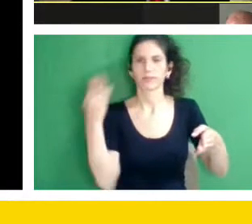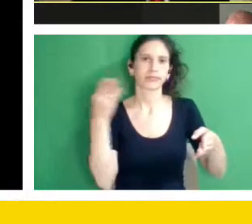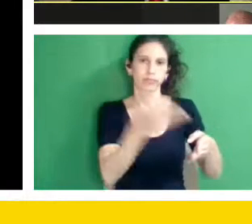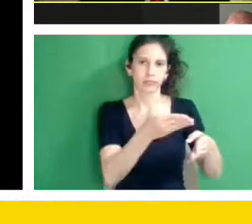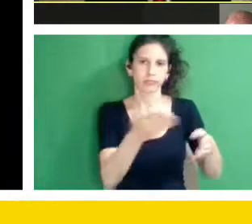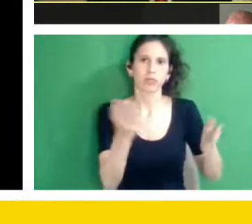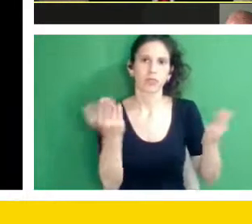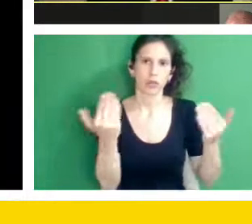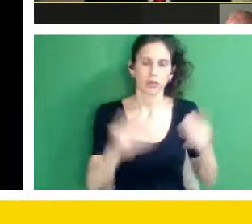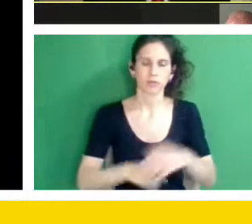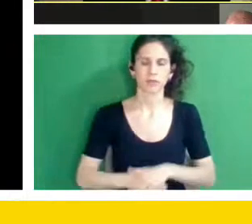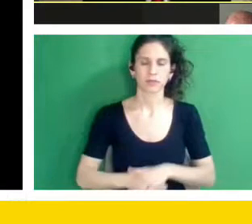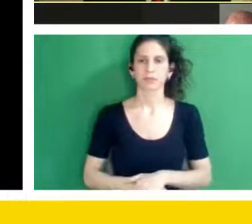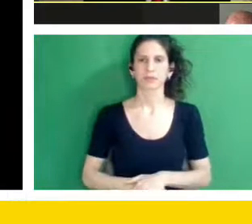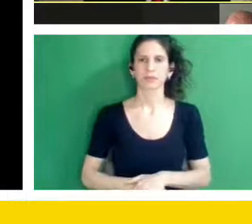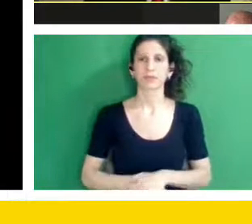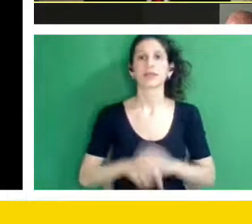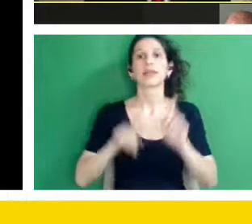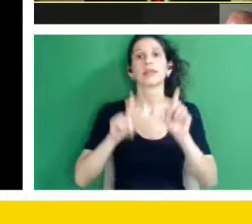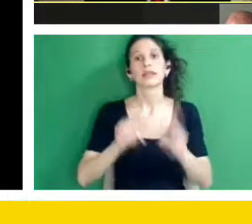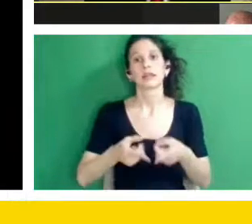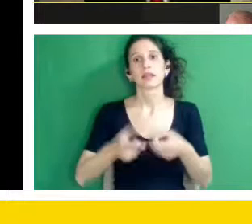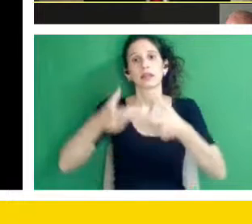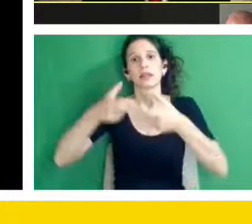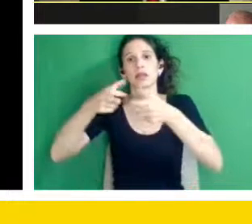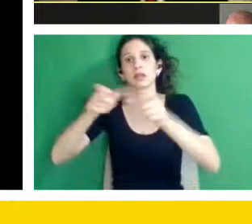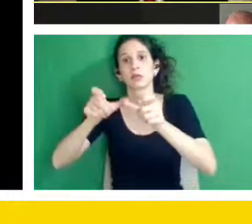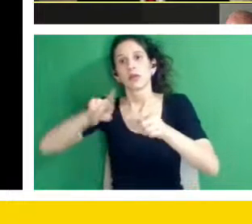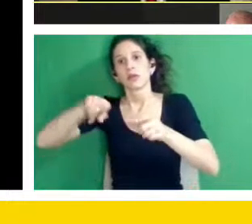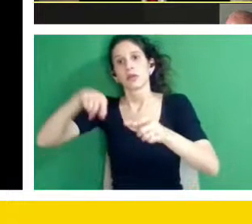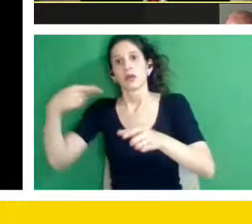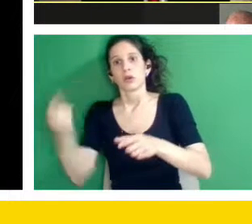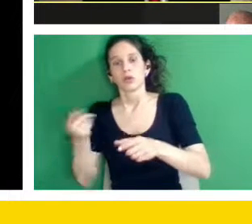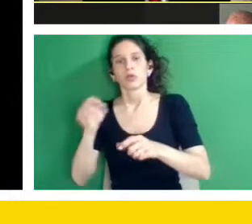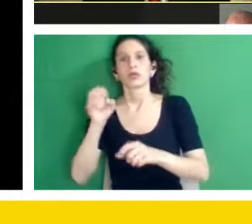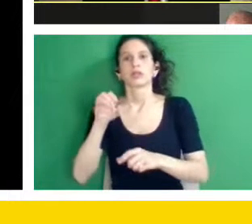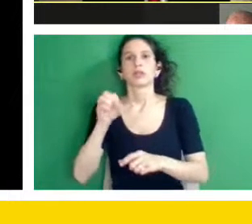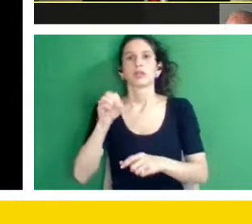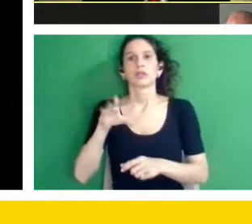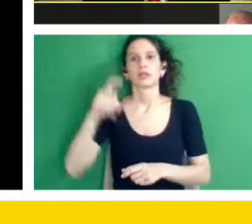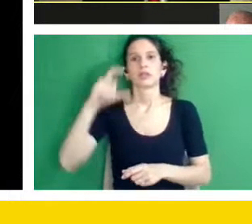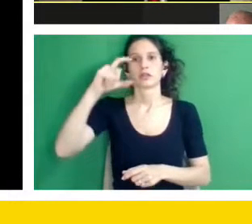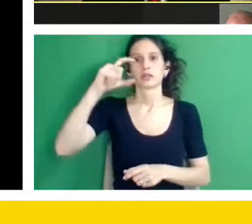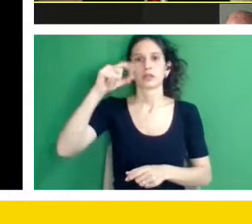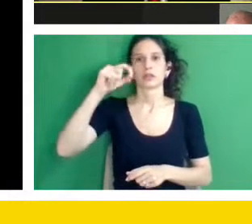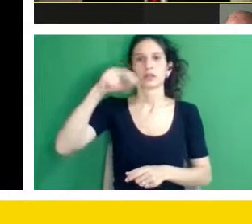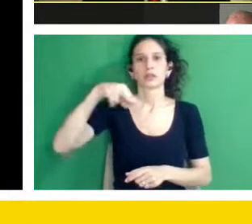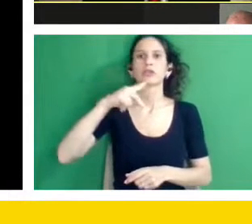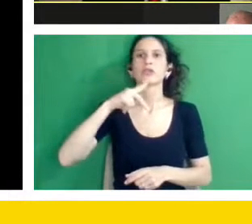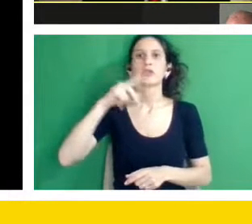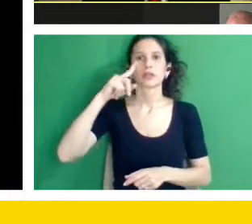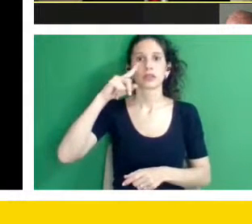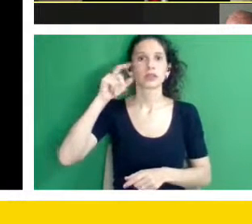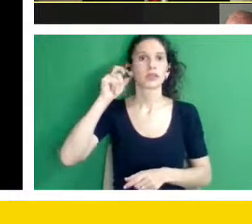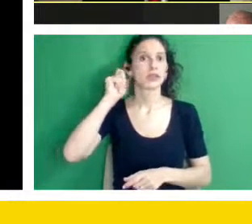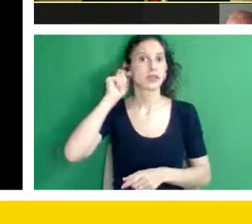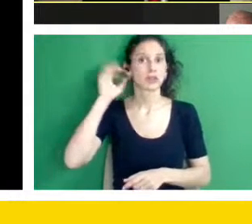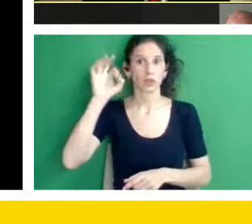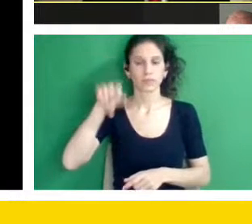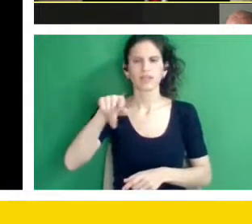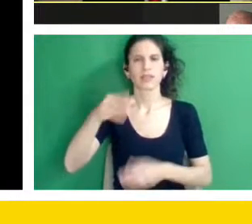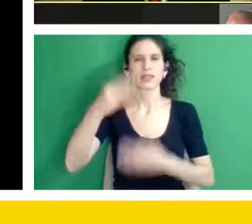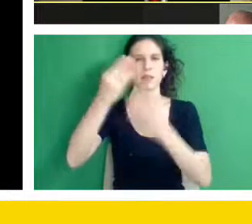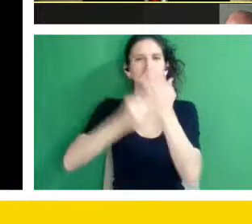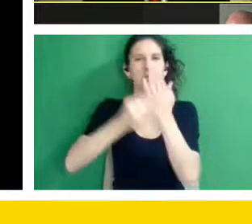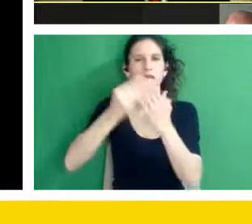un programa que se llama Contigo, que es un programa social del Ministerio de Desarrollo e Inclusión Social que nos otorga una pensión